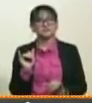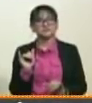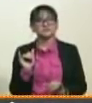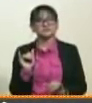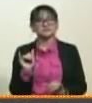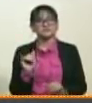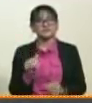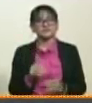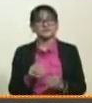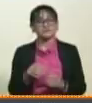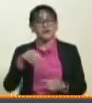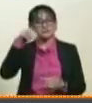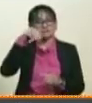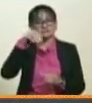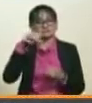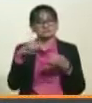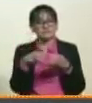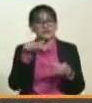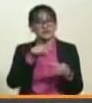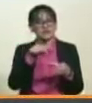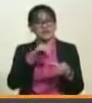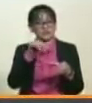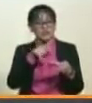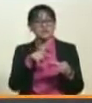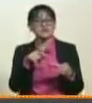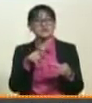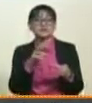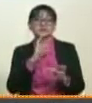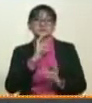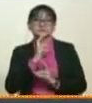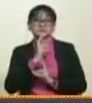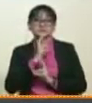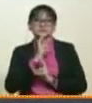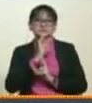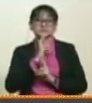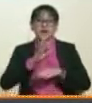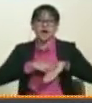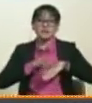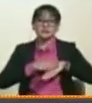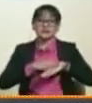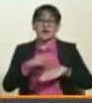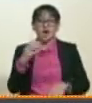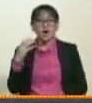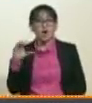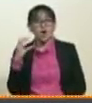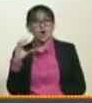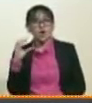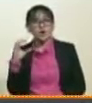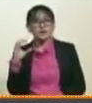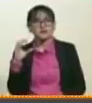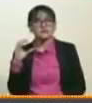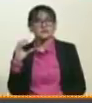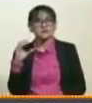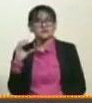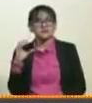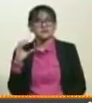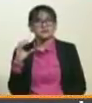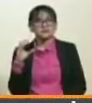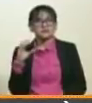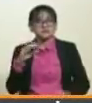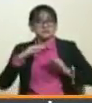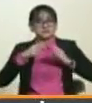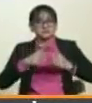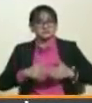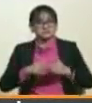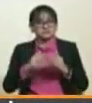cuatricentenario ahora desafortunadamente la respuesta de colombia fue que en estos momentos sus embalses